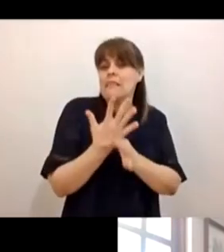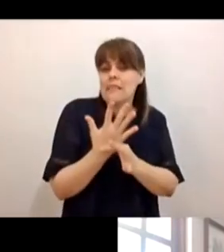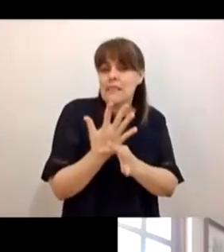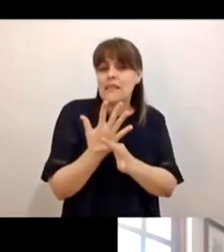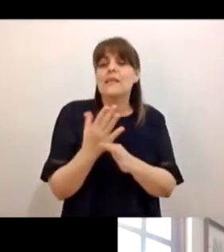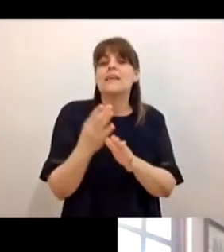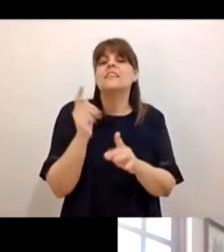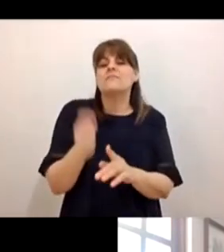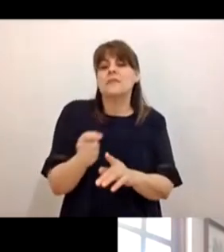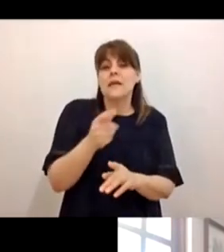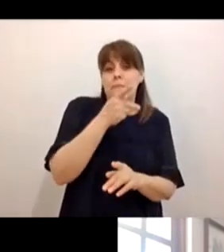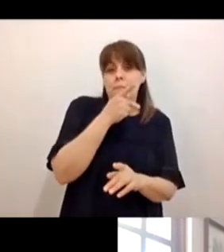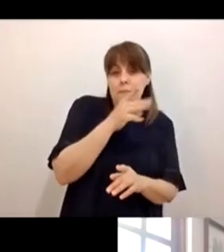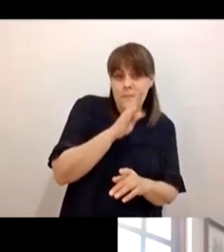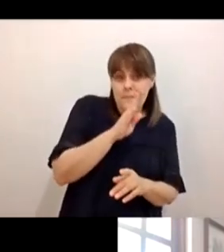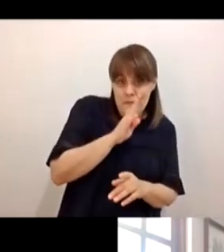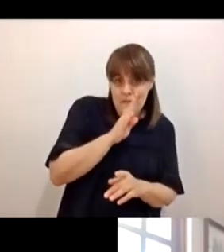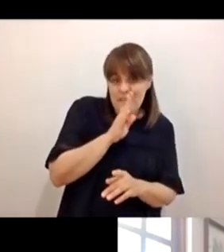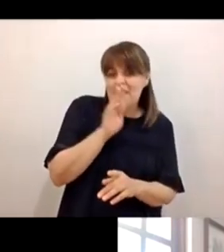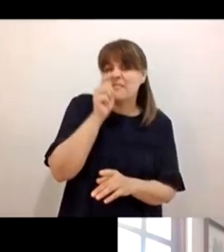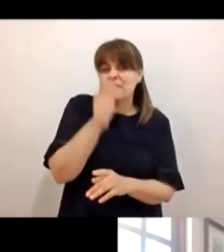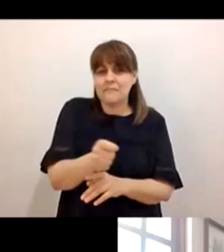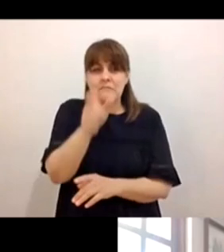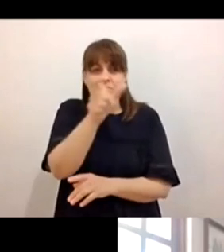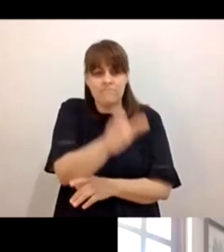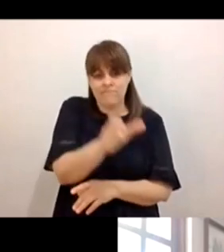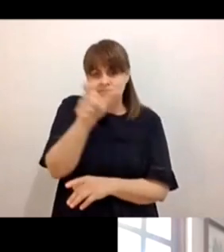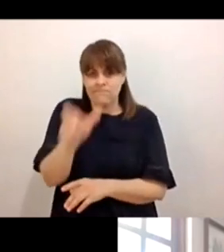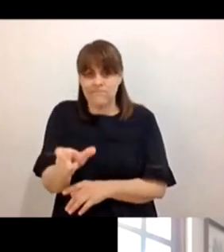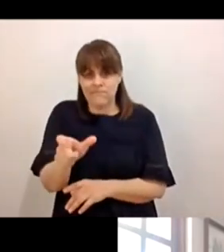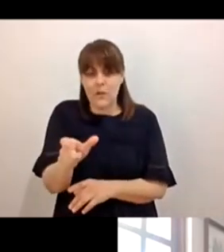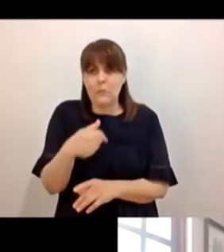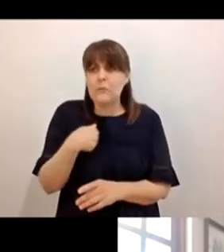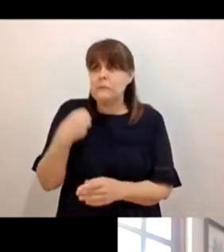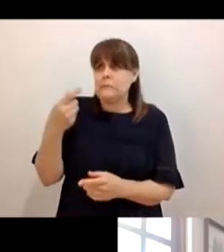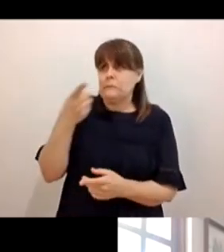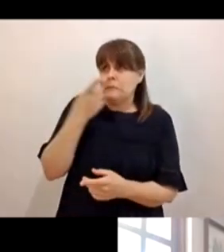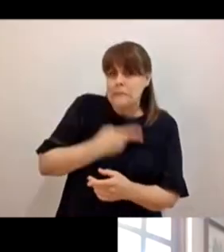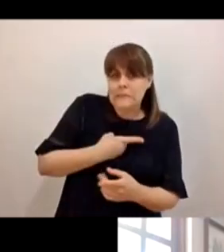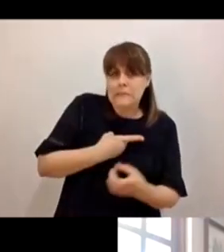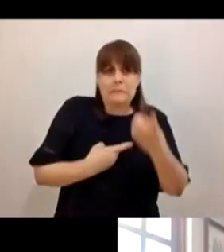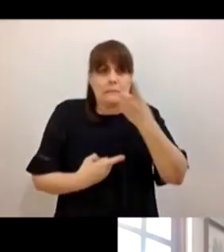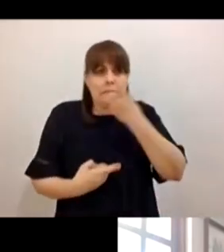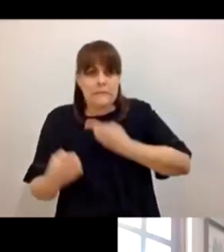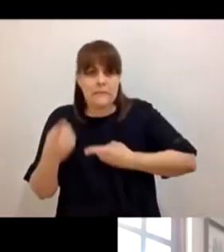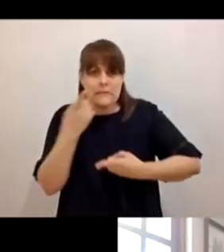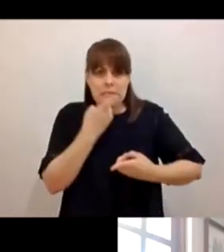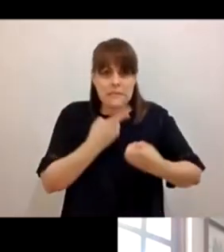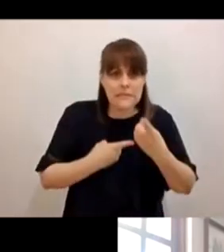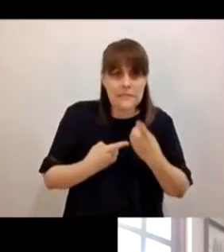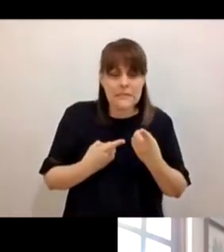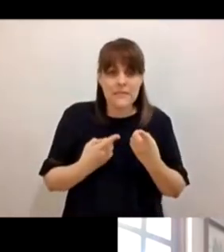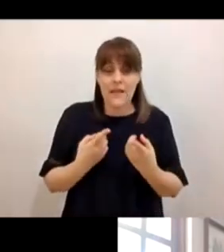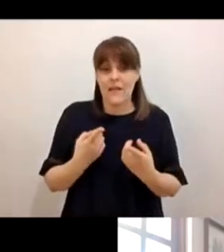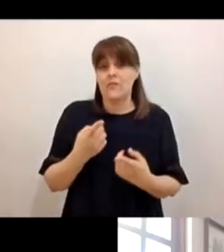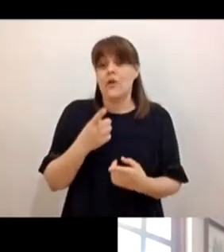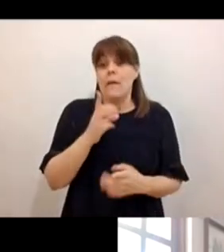sobresaturación y en donde pareciera que para hacer eso hay que estar siempre pues muy bien